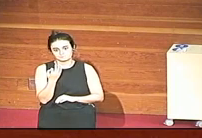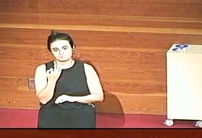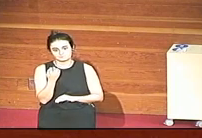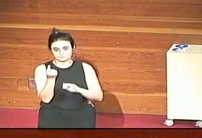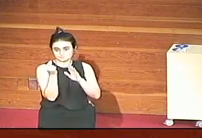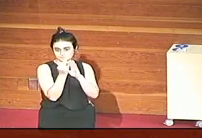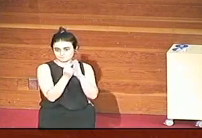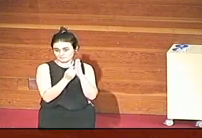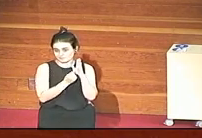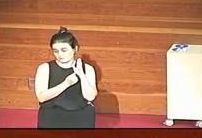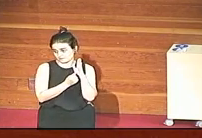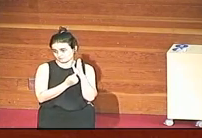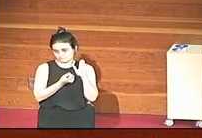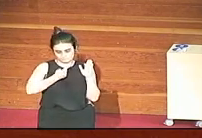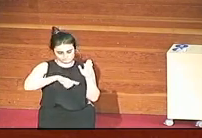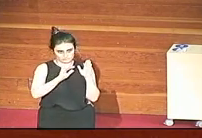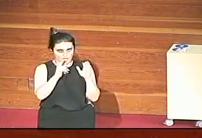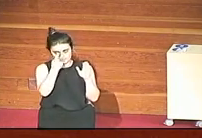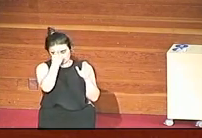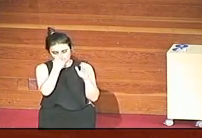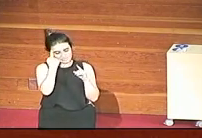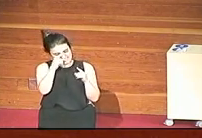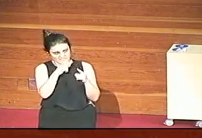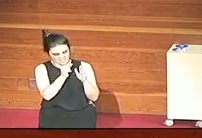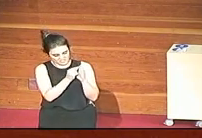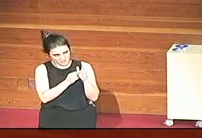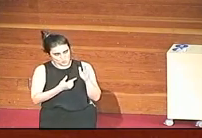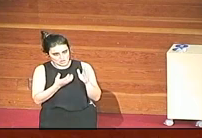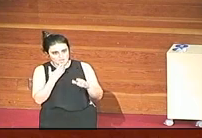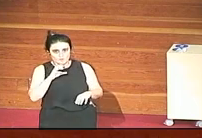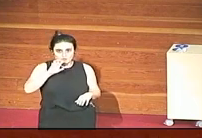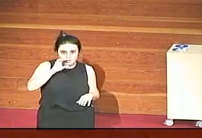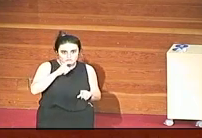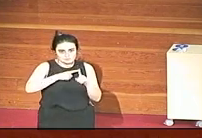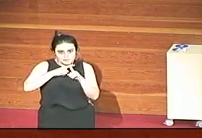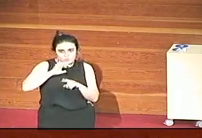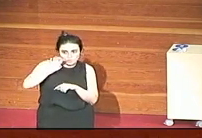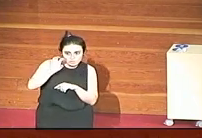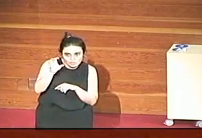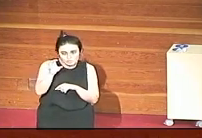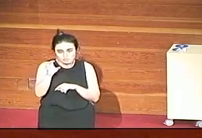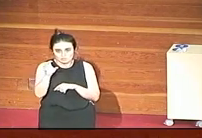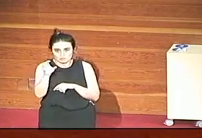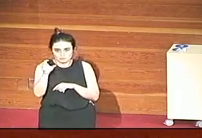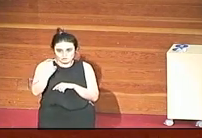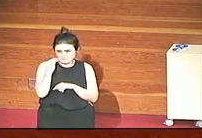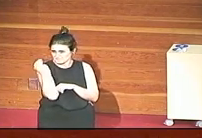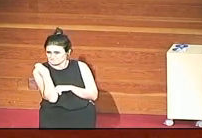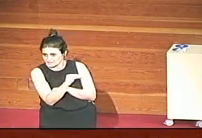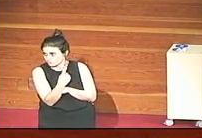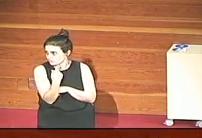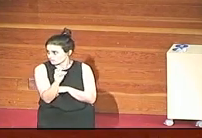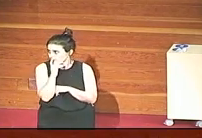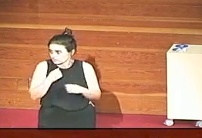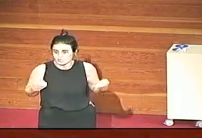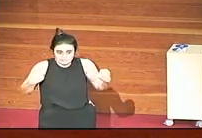que yo creo que todos tenemos en la cabeza de decir bueno pues es que el termostato no lo tenemos que tener muy frío que tengamos que estar